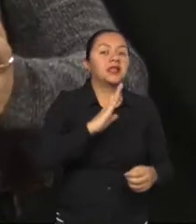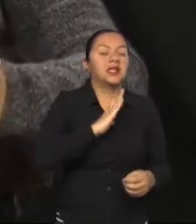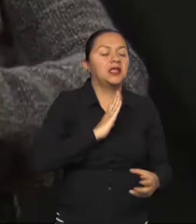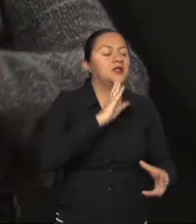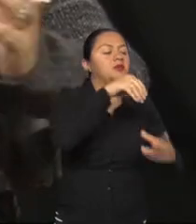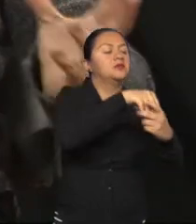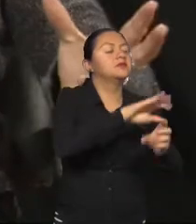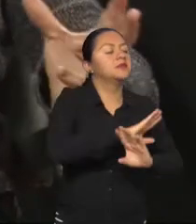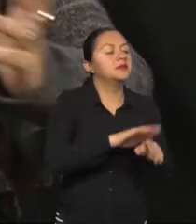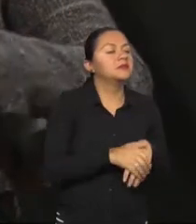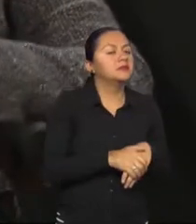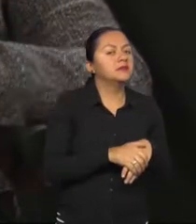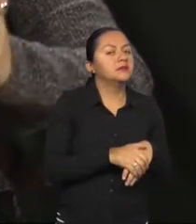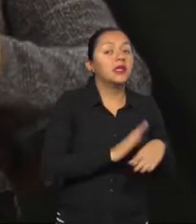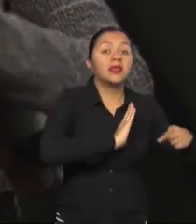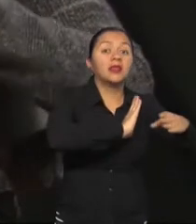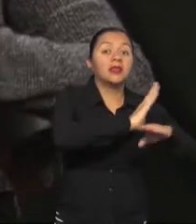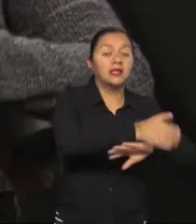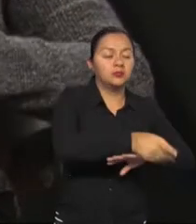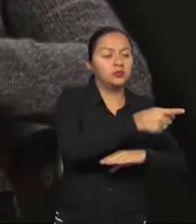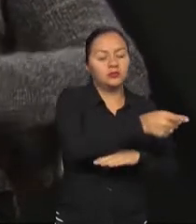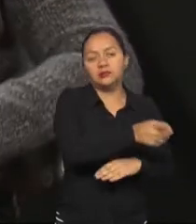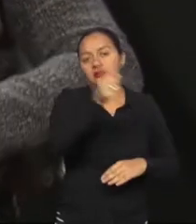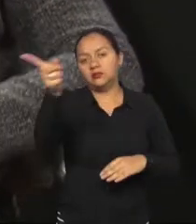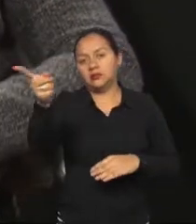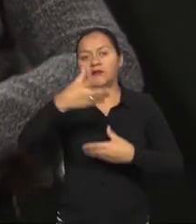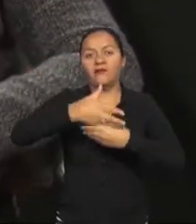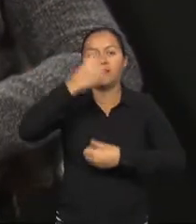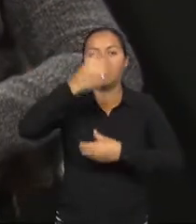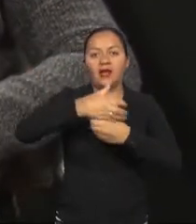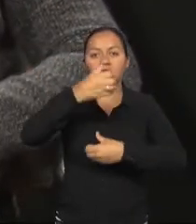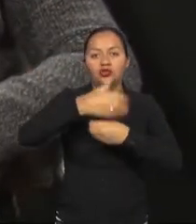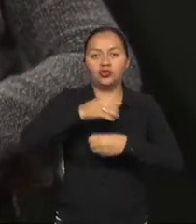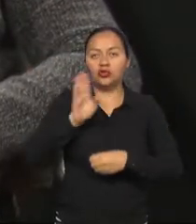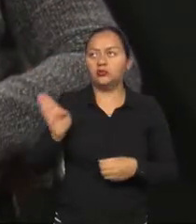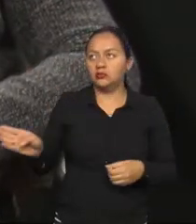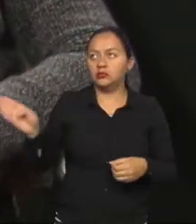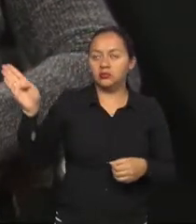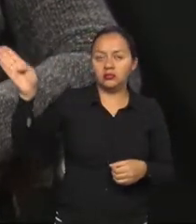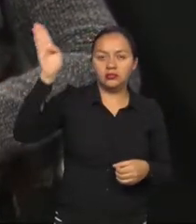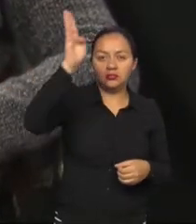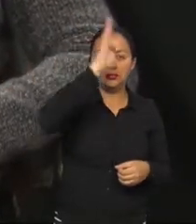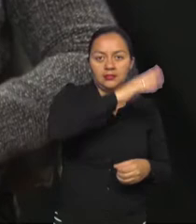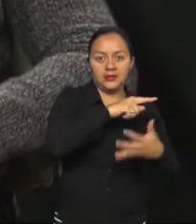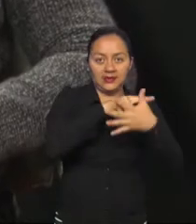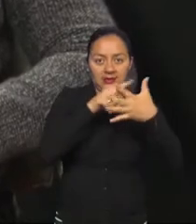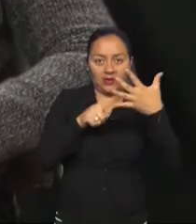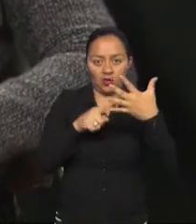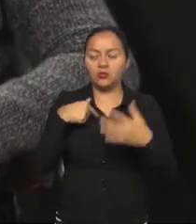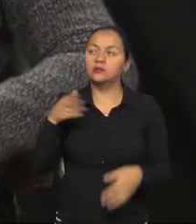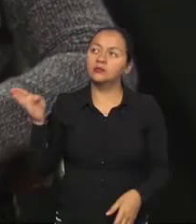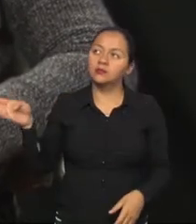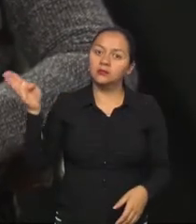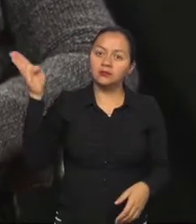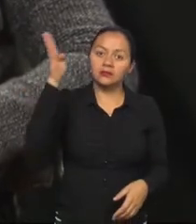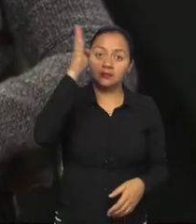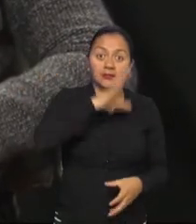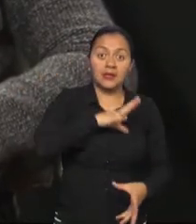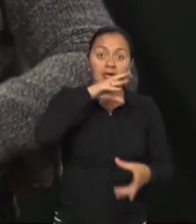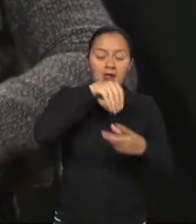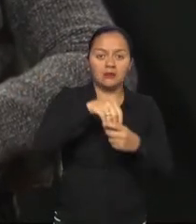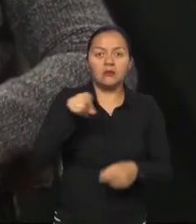y luego fuimos a un sector donde están las federaciones de las personas con discapacidad. Y por ahí para mí ya empezó